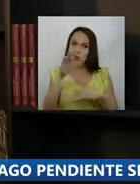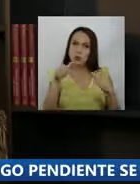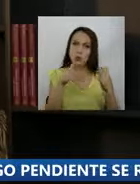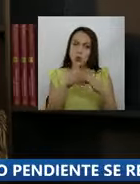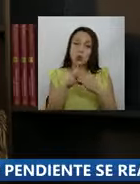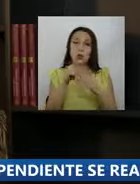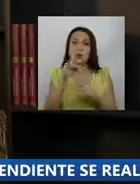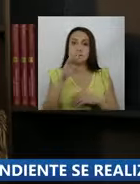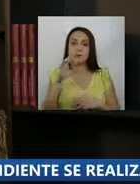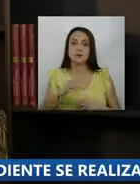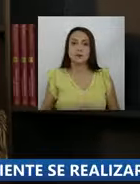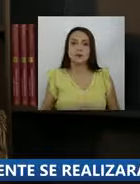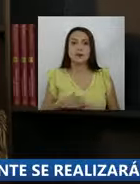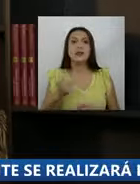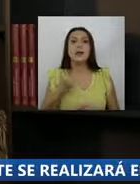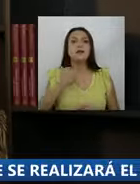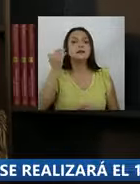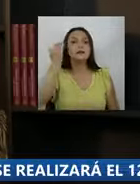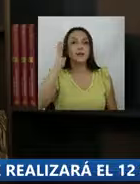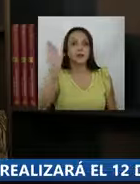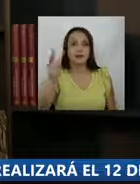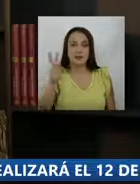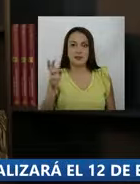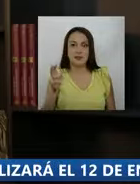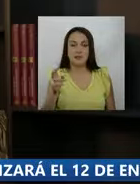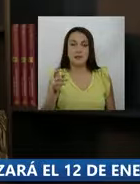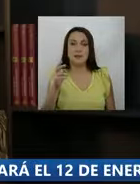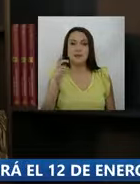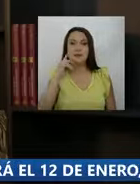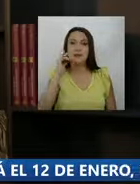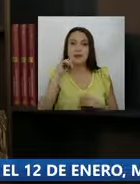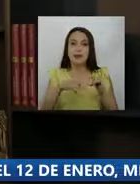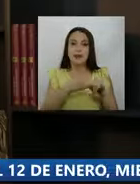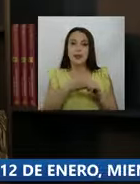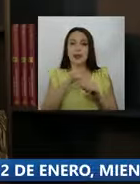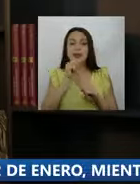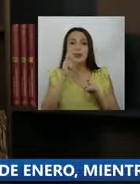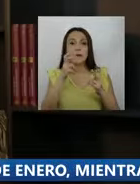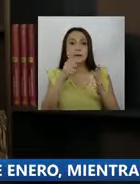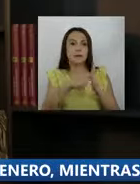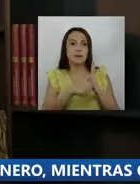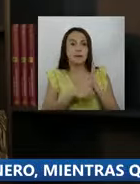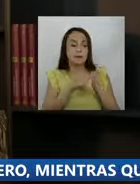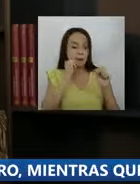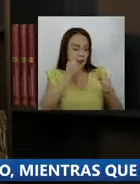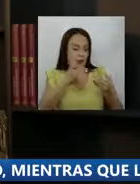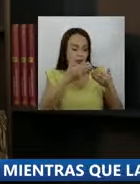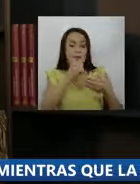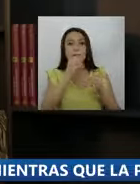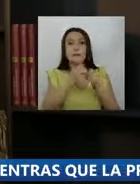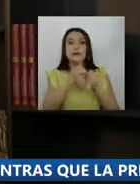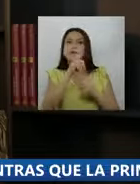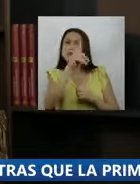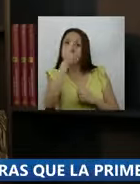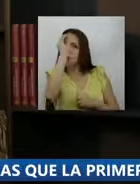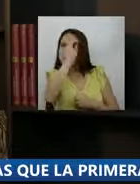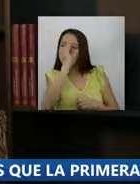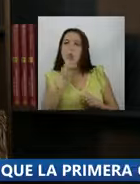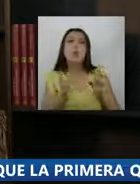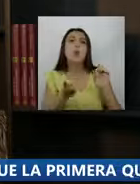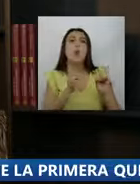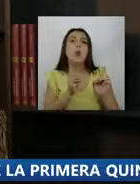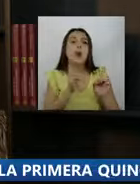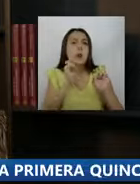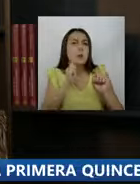que tienen conocimiento en temas internacionales, en el tema electoral, para darnos el criterio de cuáles pueden ser los